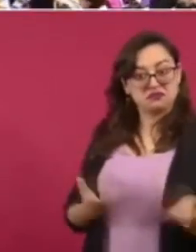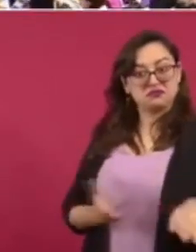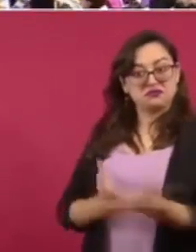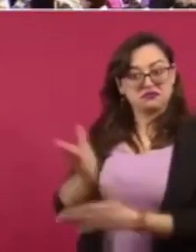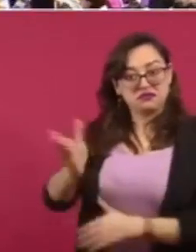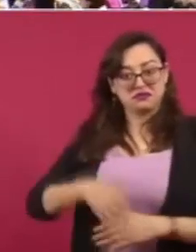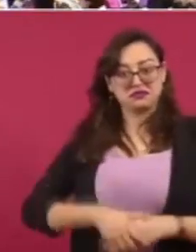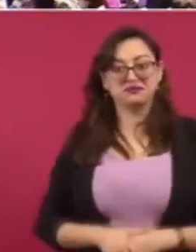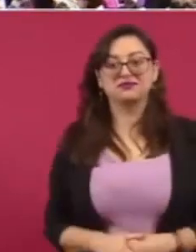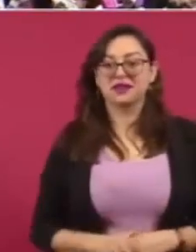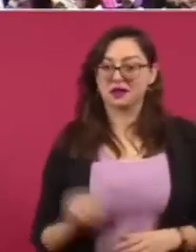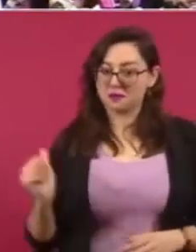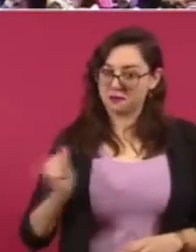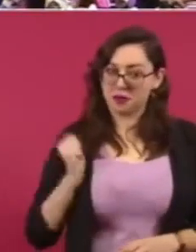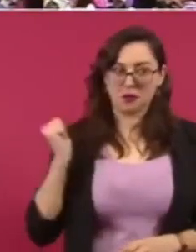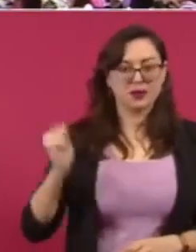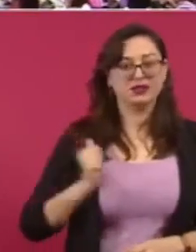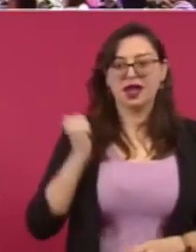Muy ventajosos.